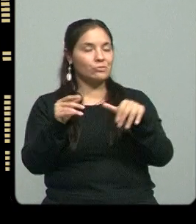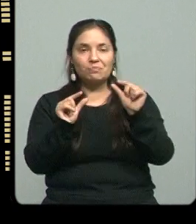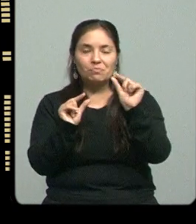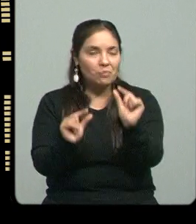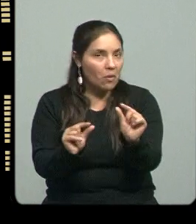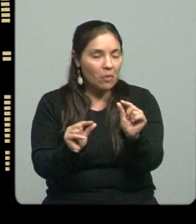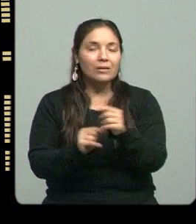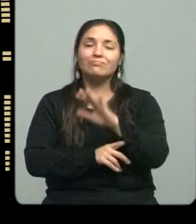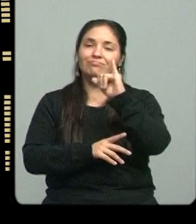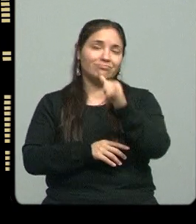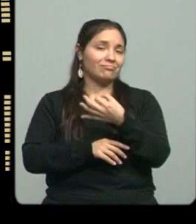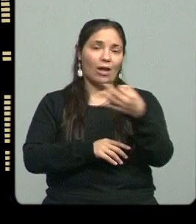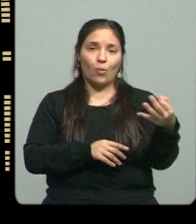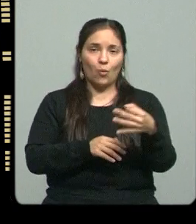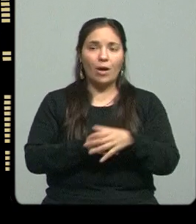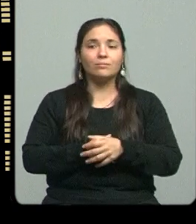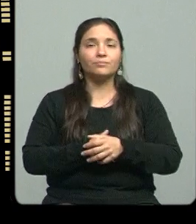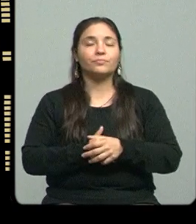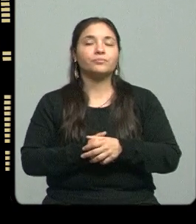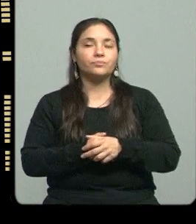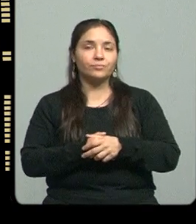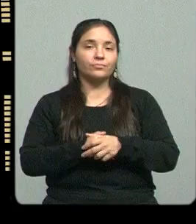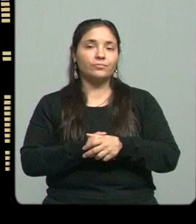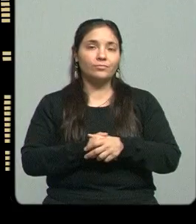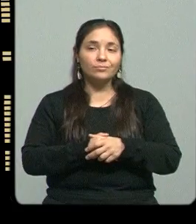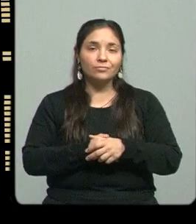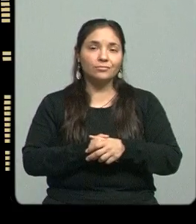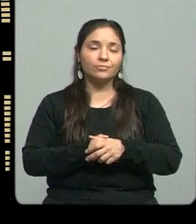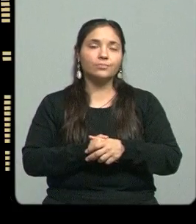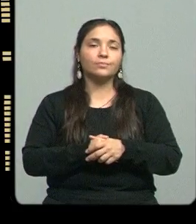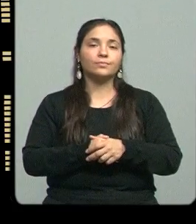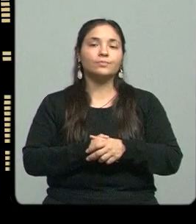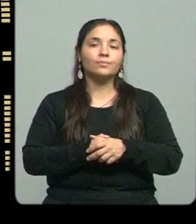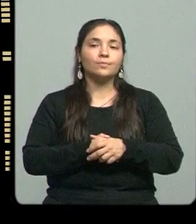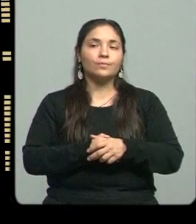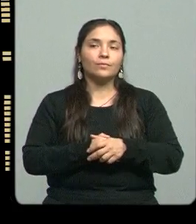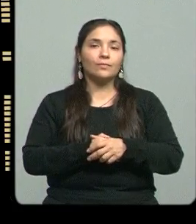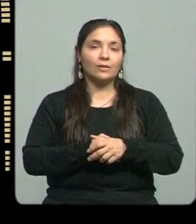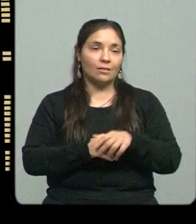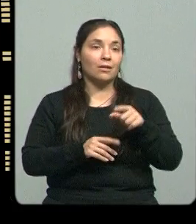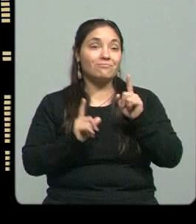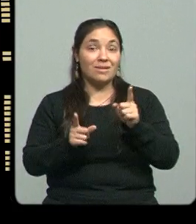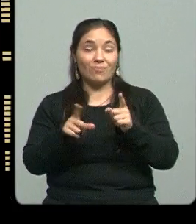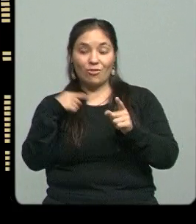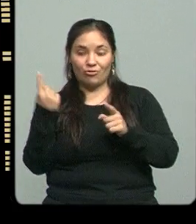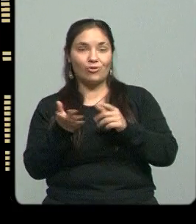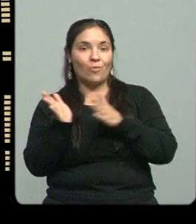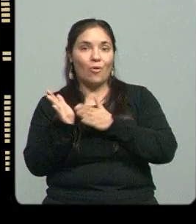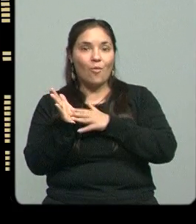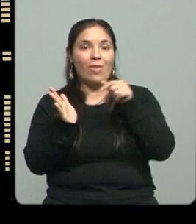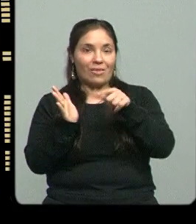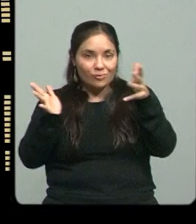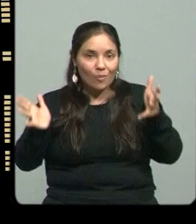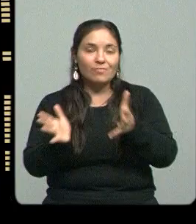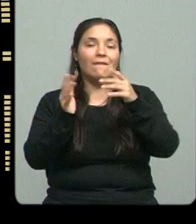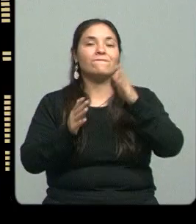¿no? Sí, exactamente, y es lo que, bueno, un poco es el motor de la propuesta nuestra, ¿no? Desde la